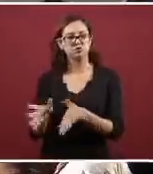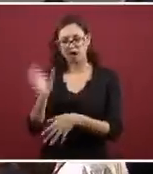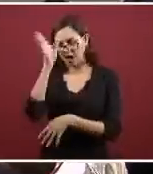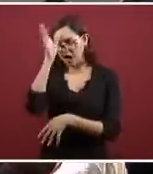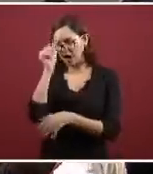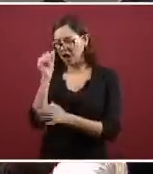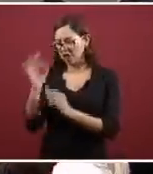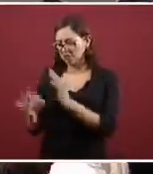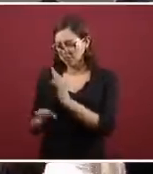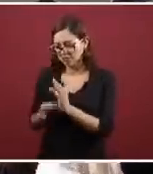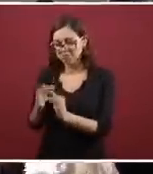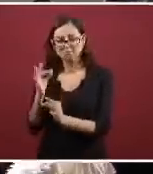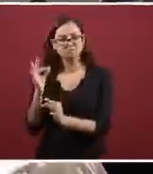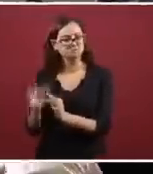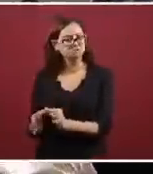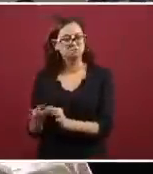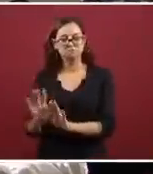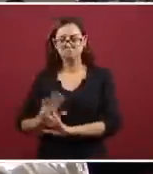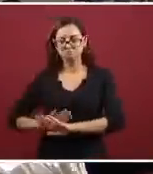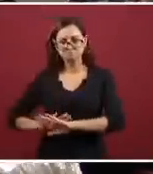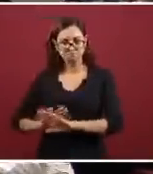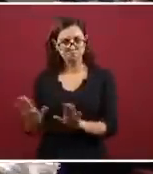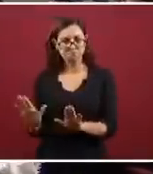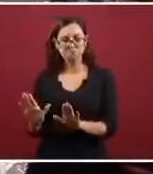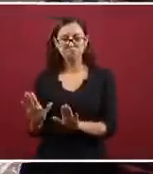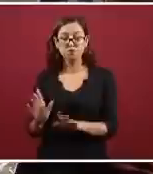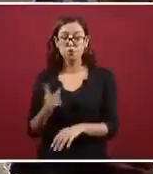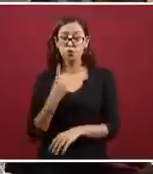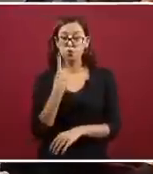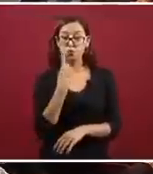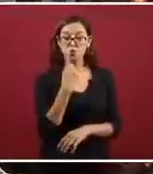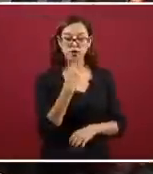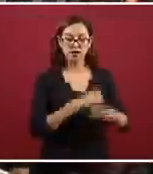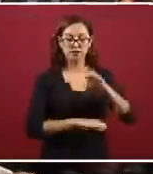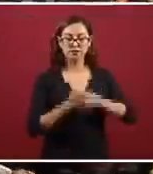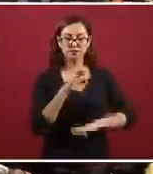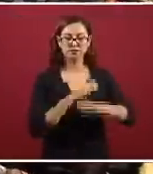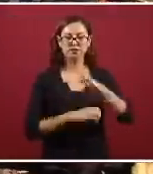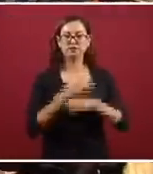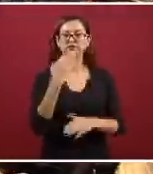gasoductos. Había quedado pendiente una empresa